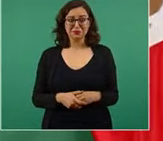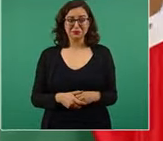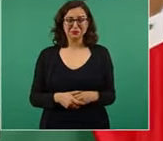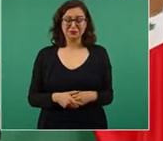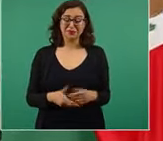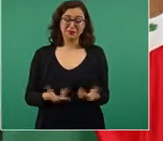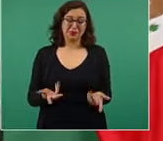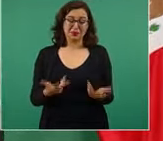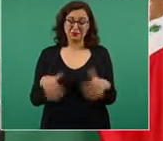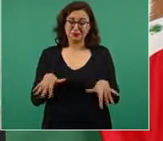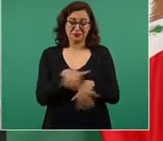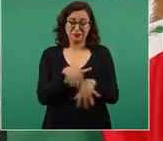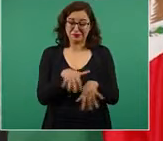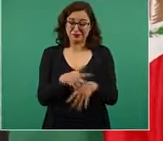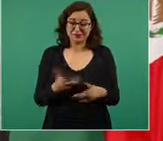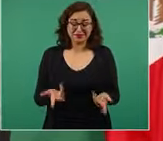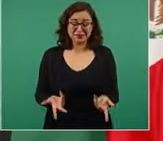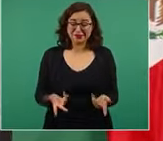ramplona